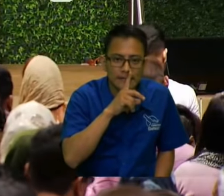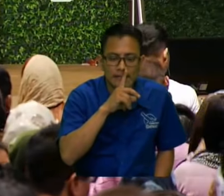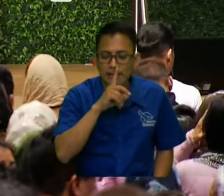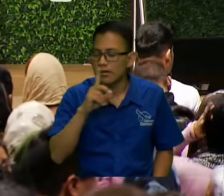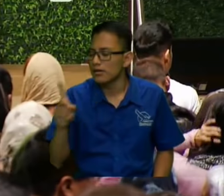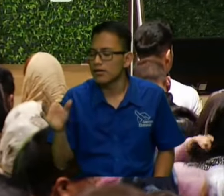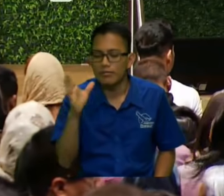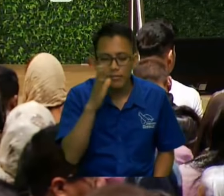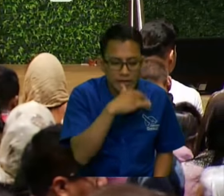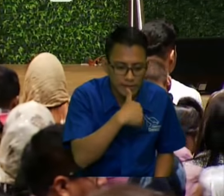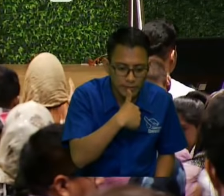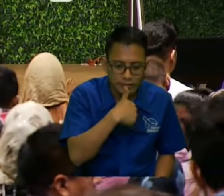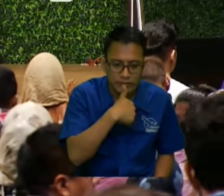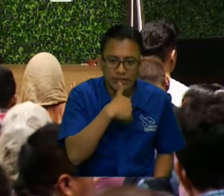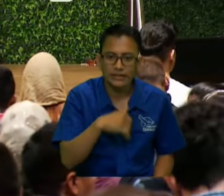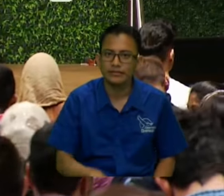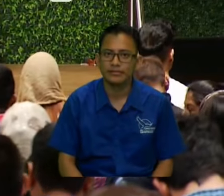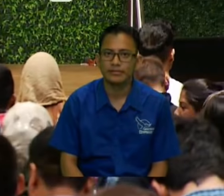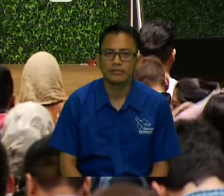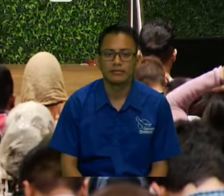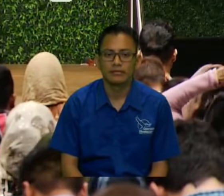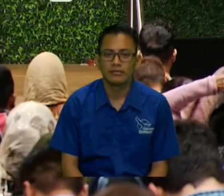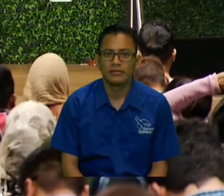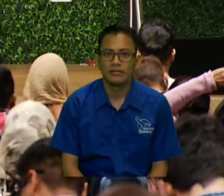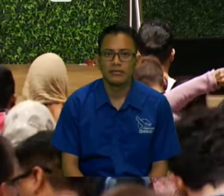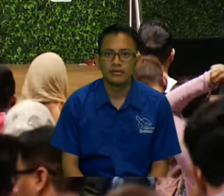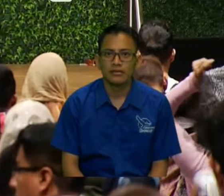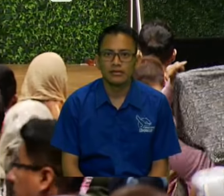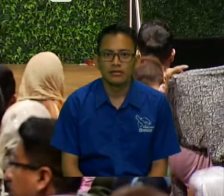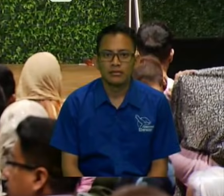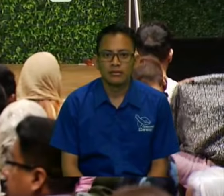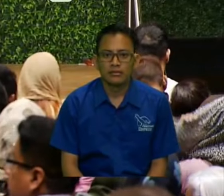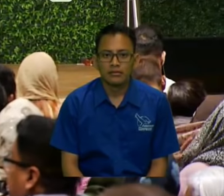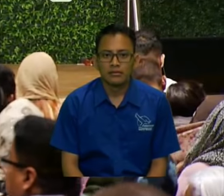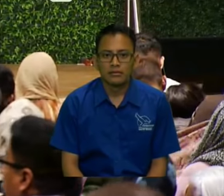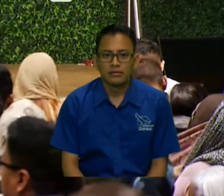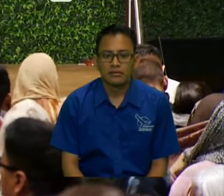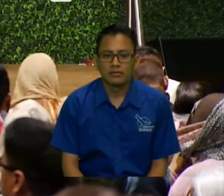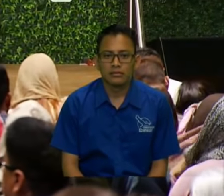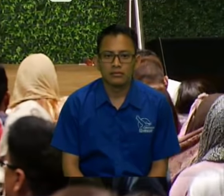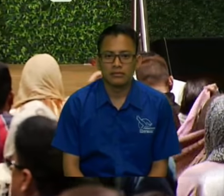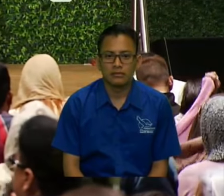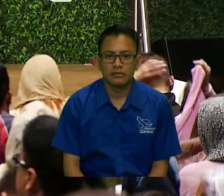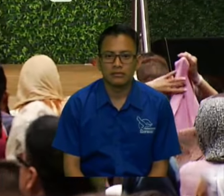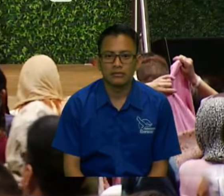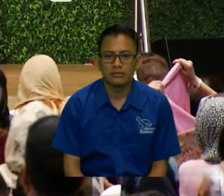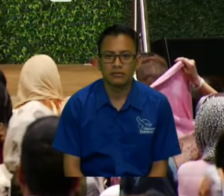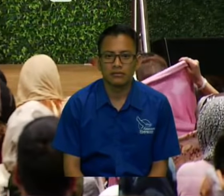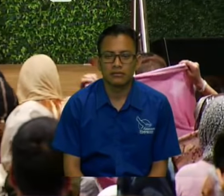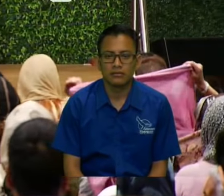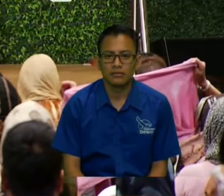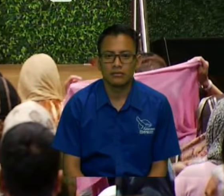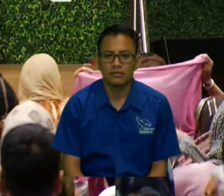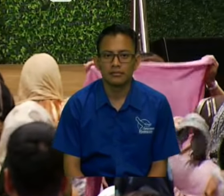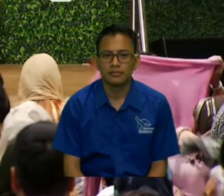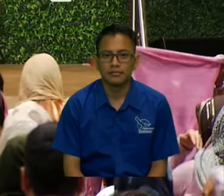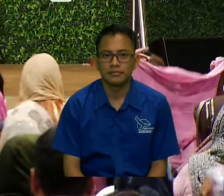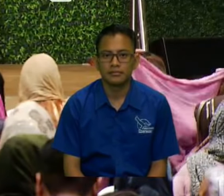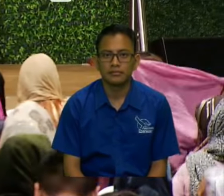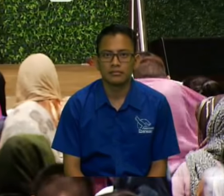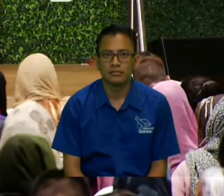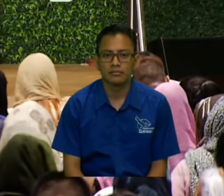podemos dejar de decir lo que Él ha hecho, lo que hemos visto, lo que hemos oído,